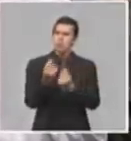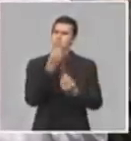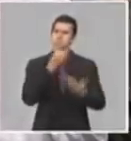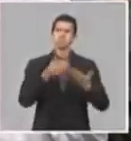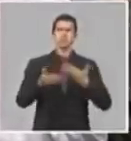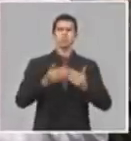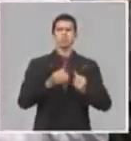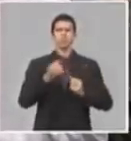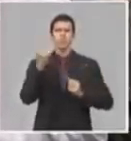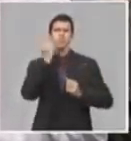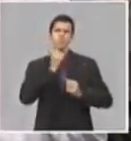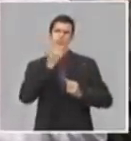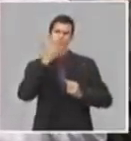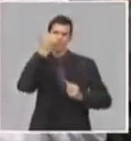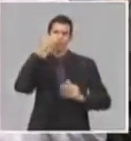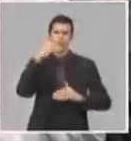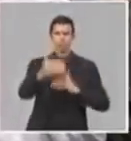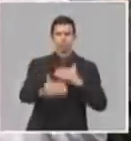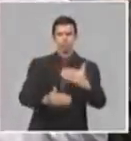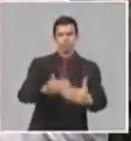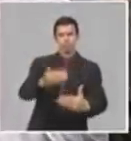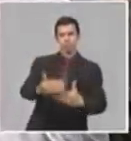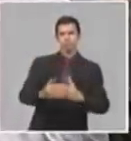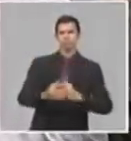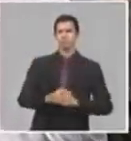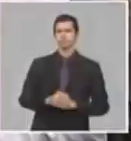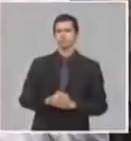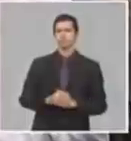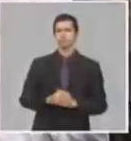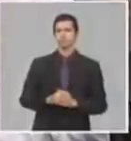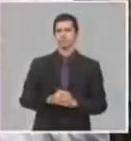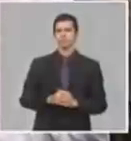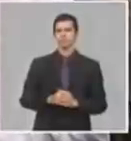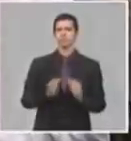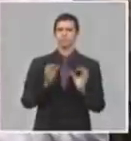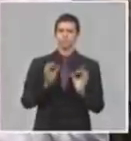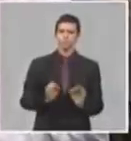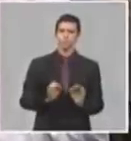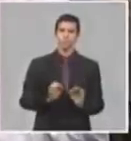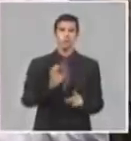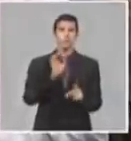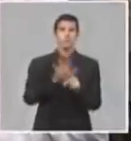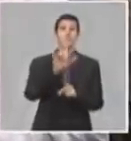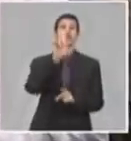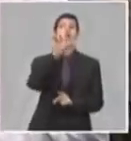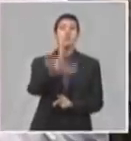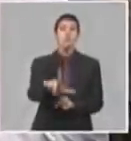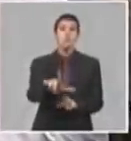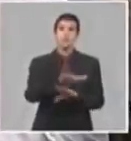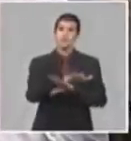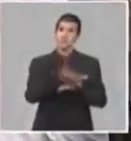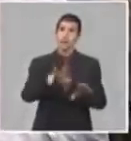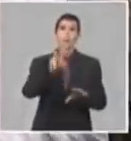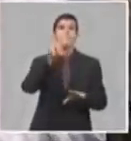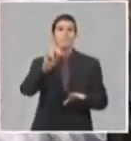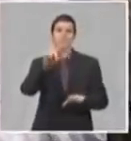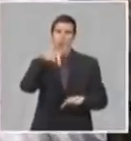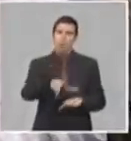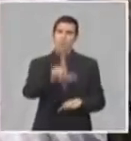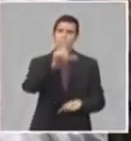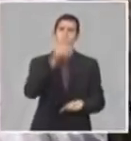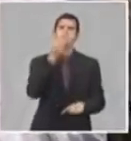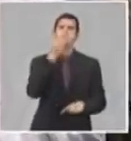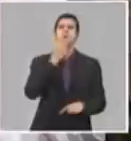moneda libremente convertible y la eliminación del gravamen, tienen efecto a partir del lunes 20 de julio. Ya todas